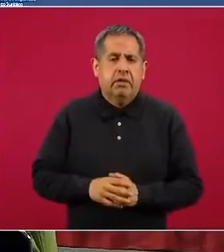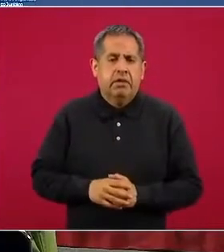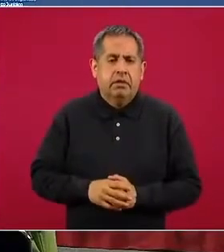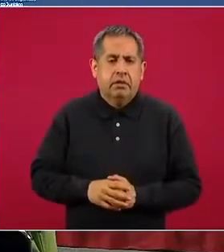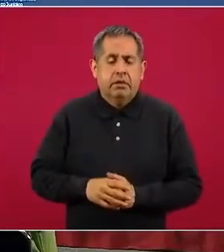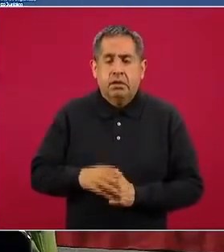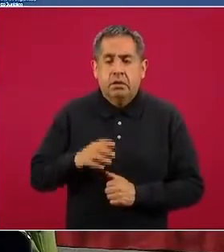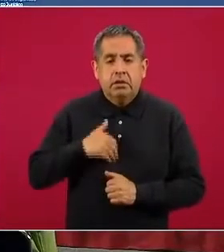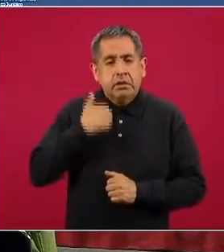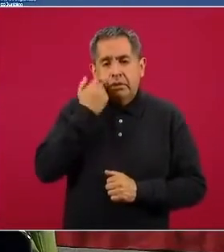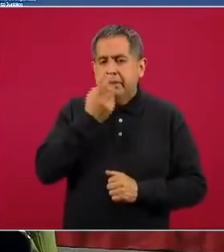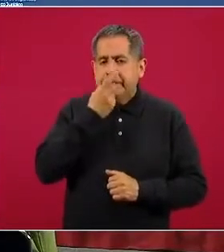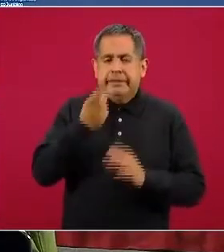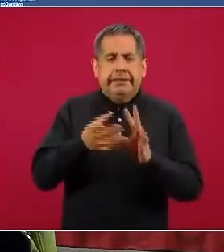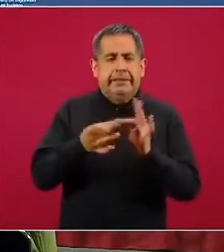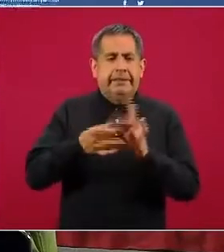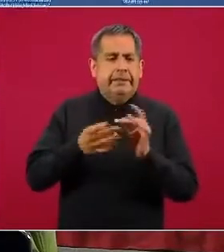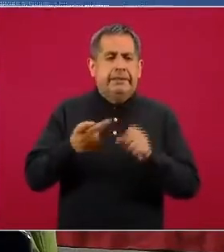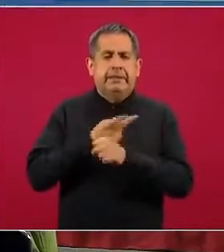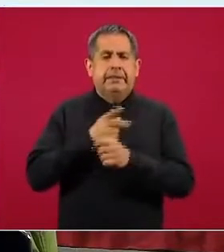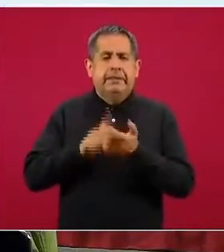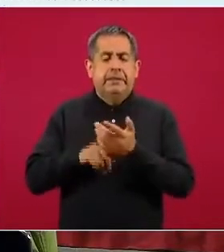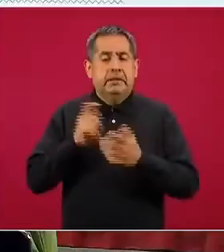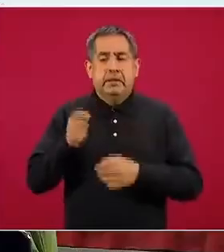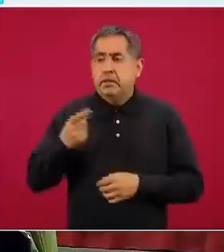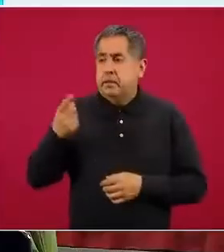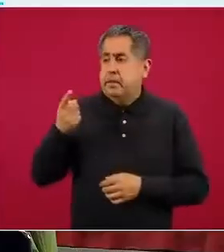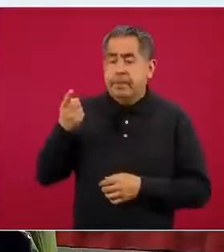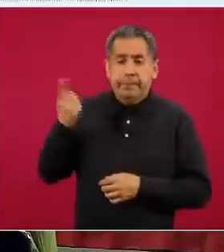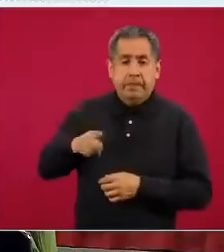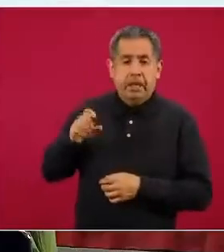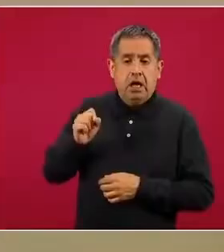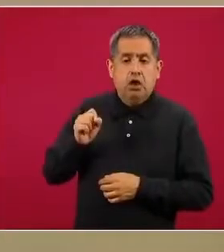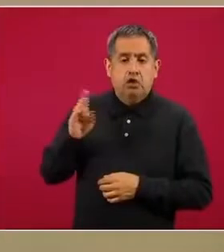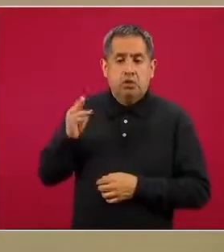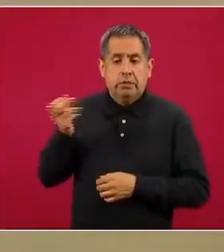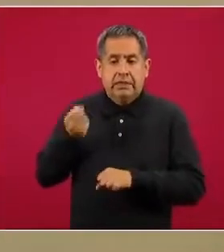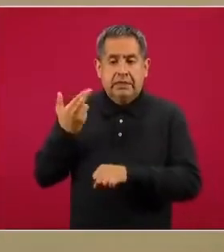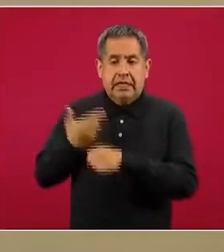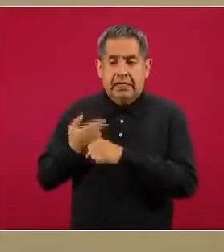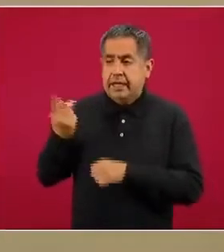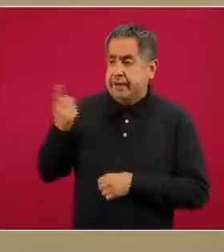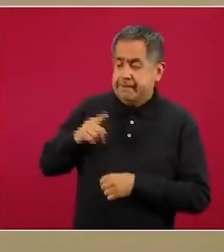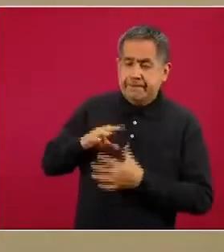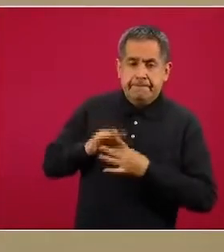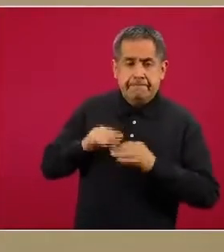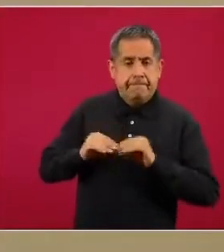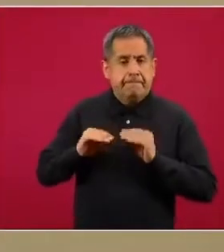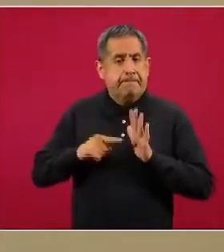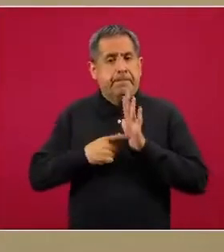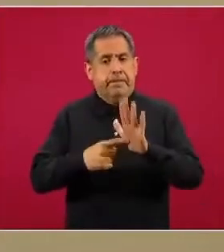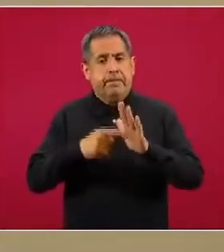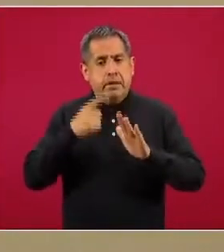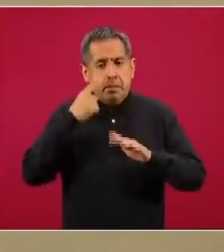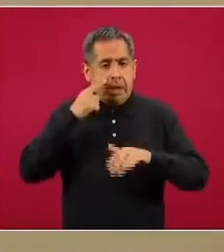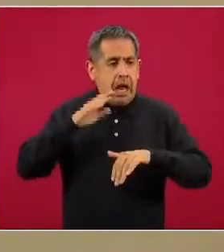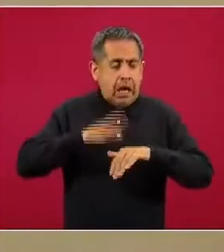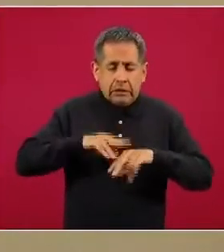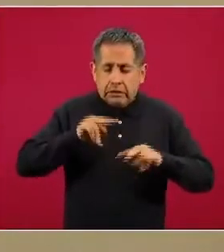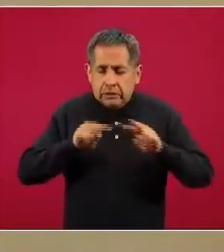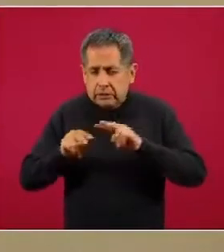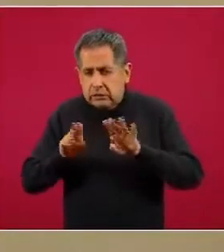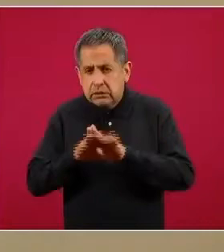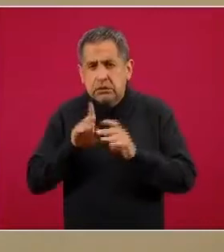Finalmente, quisiera comentarles sobre lo que instruyó el subsecretario para tener más a la